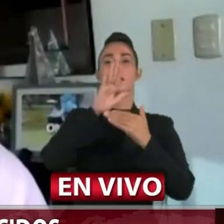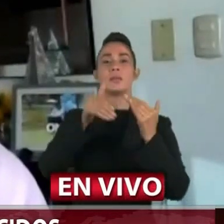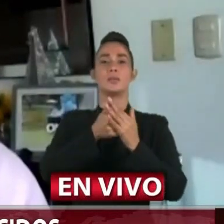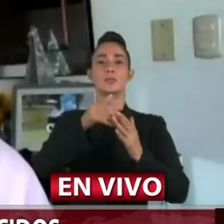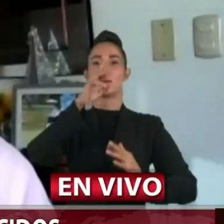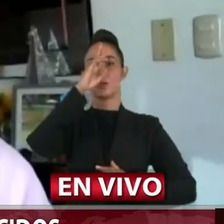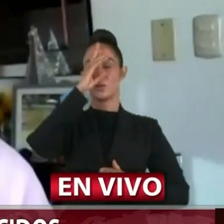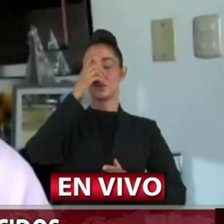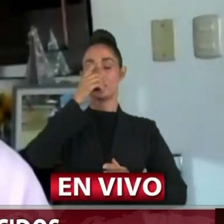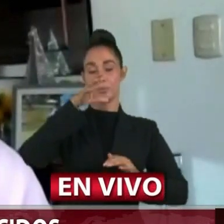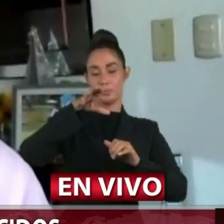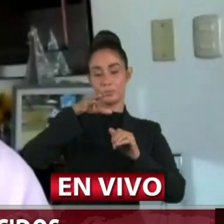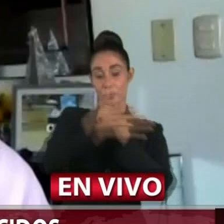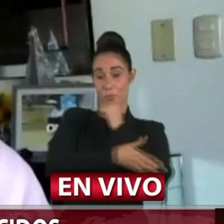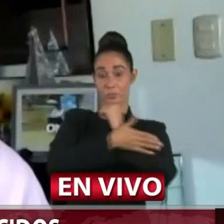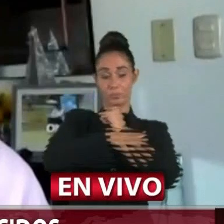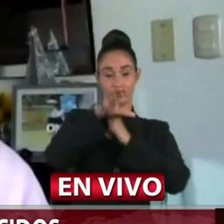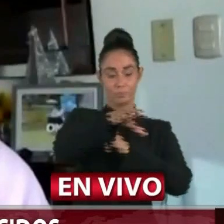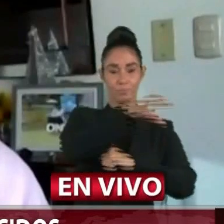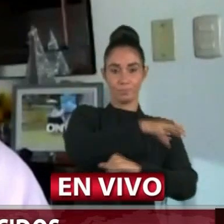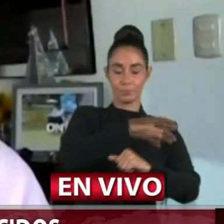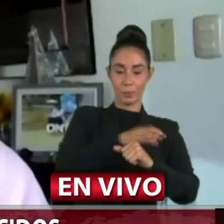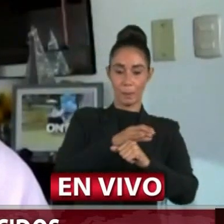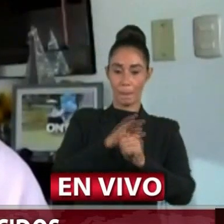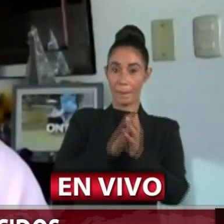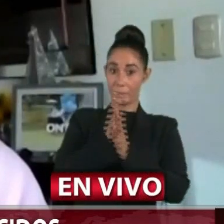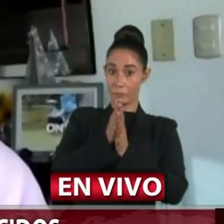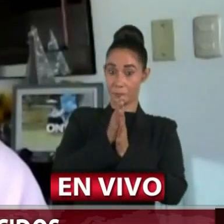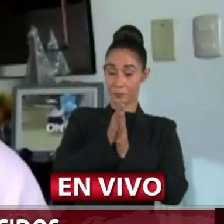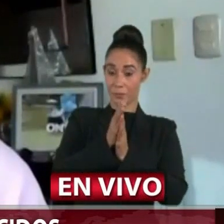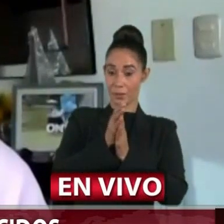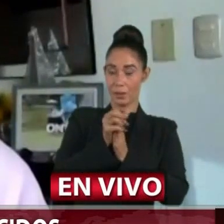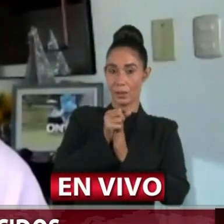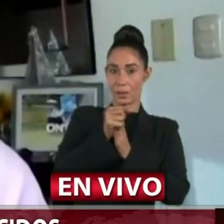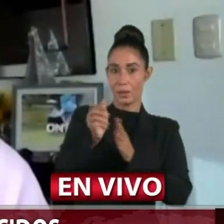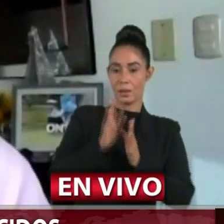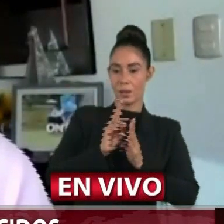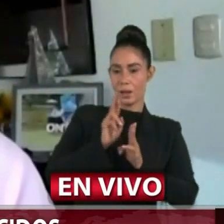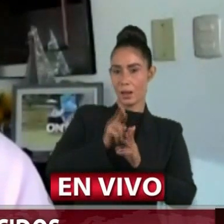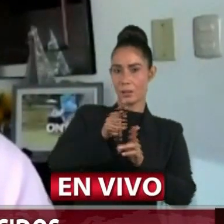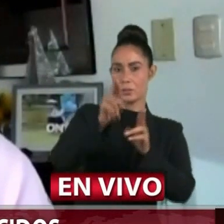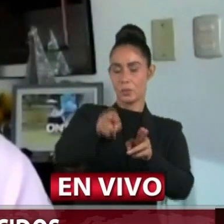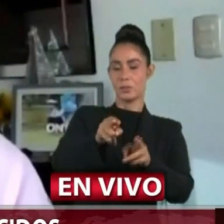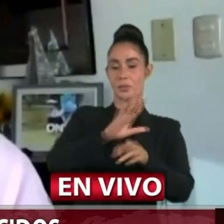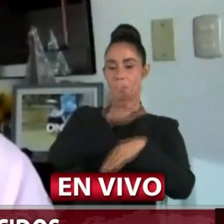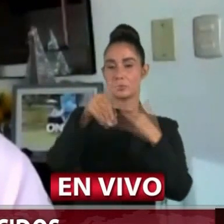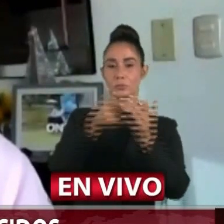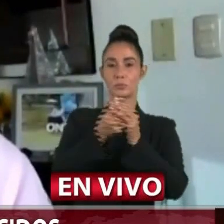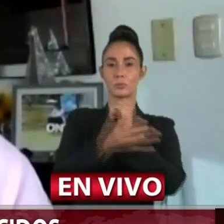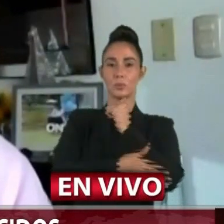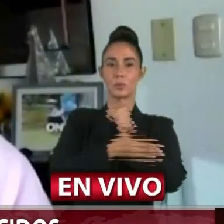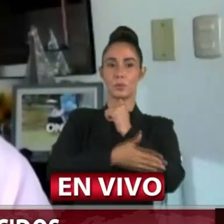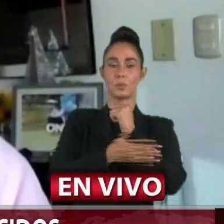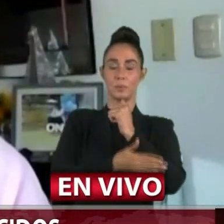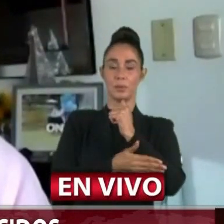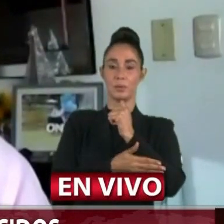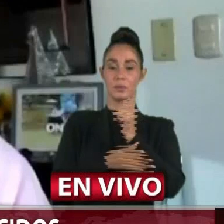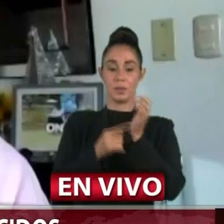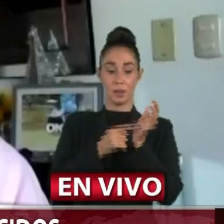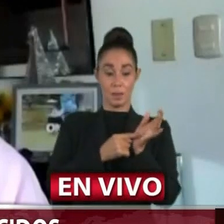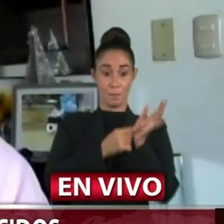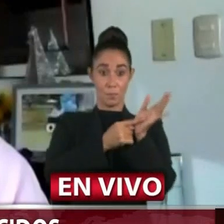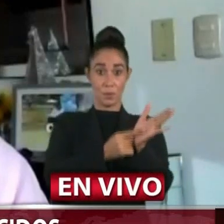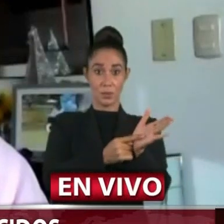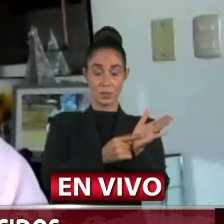países que actualiza la data de todos los países con relación al coronavirus, nos muestra a la